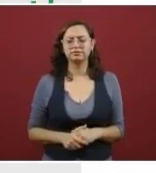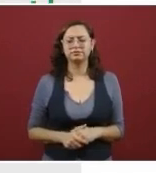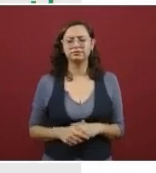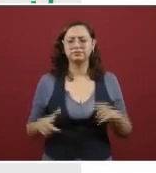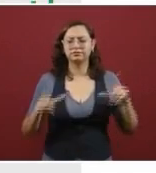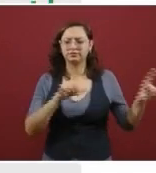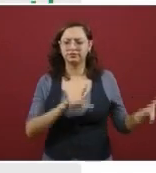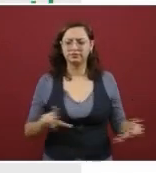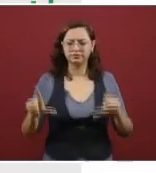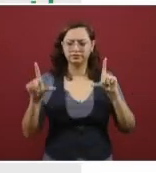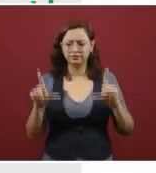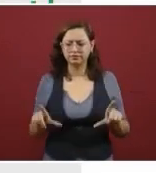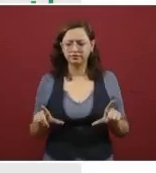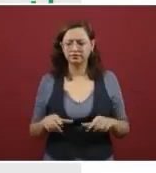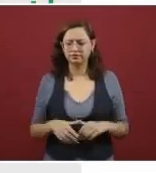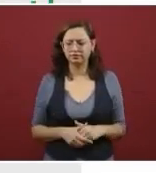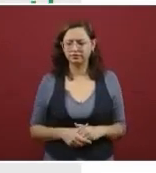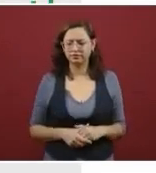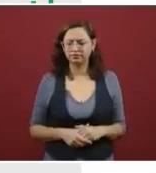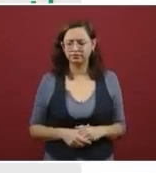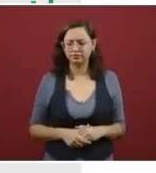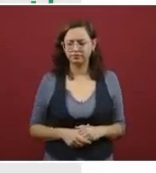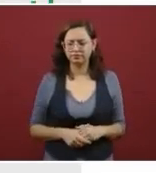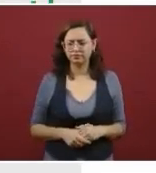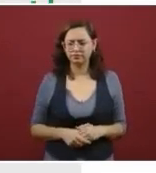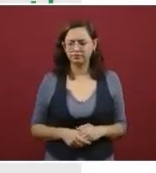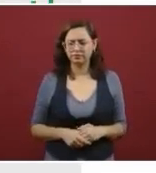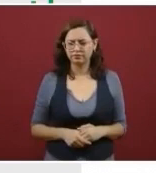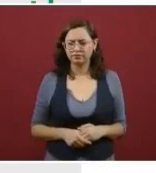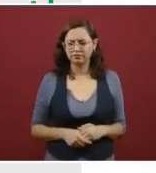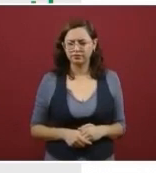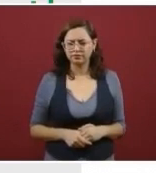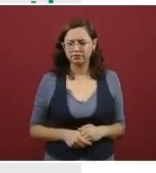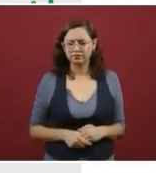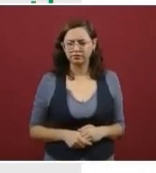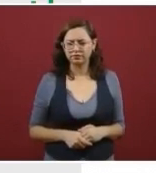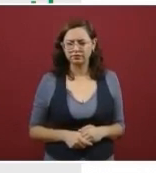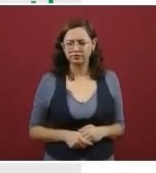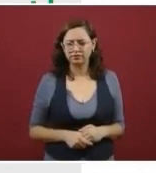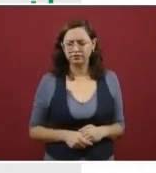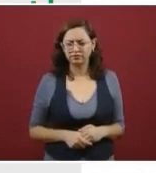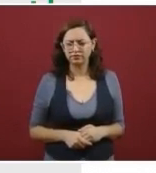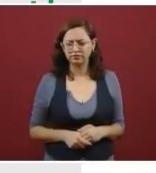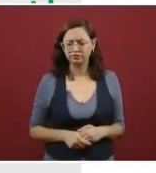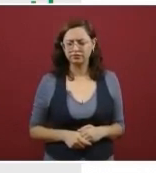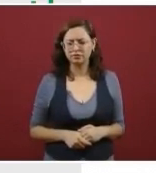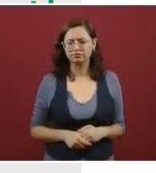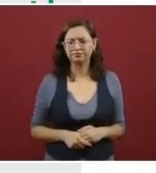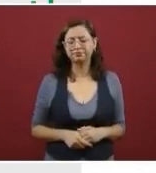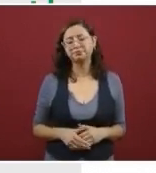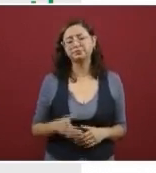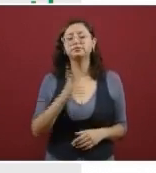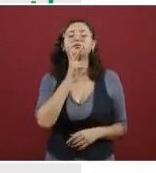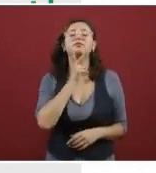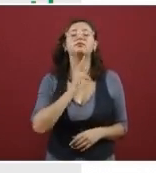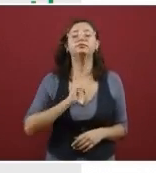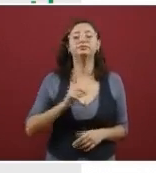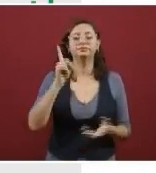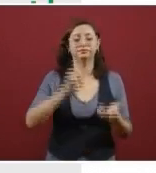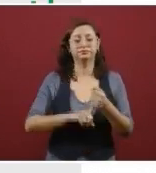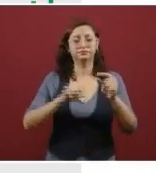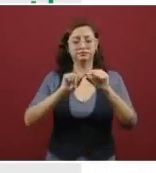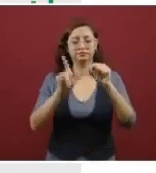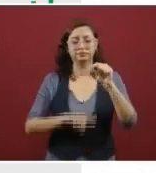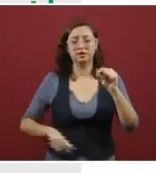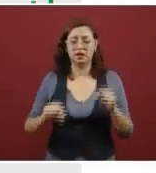Bueno, ya para rematar, nada más comentarles, la producción de crudo en el país